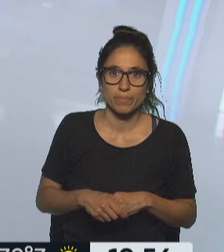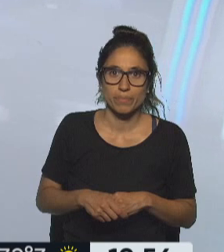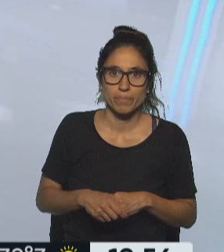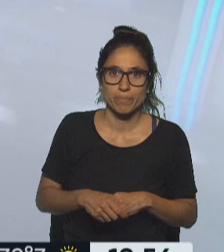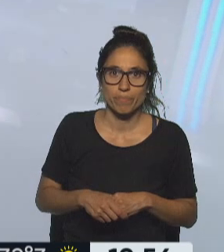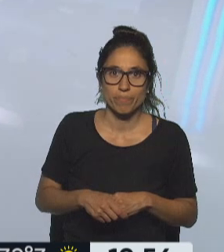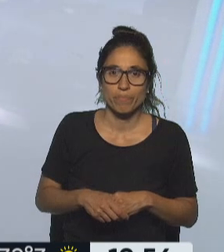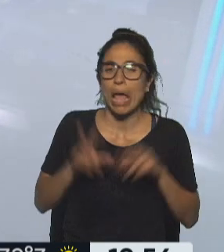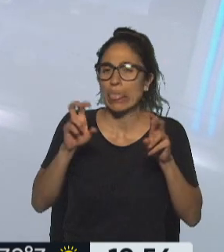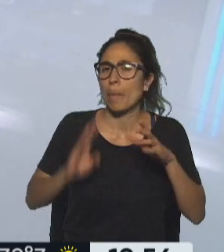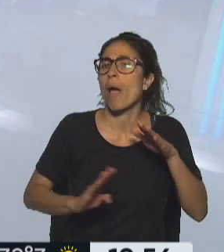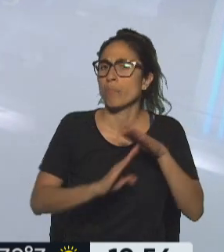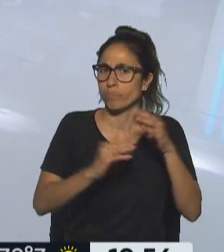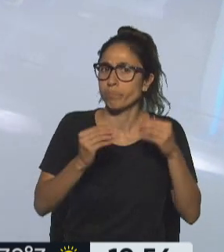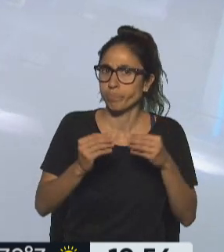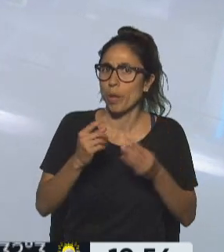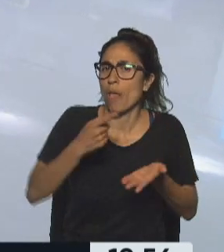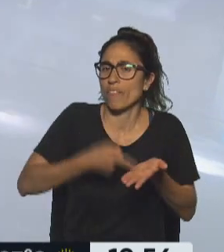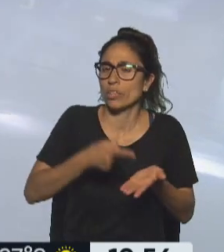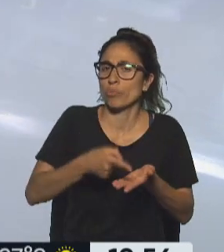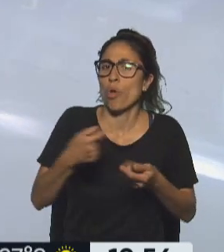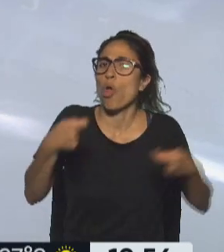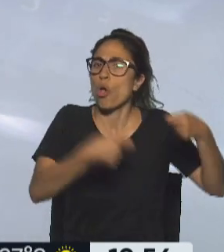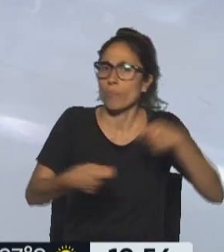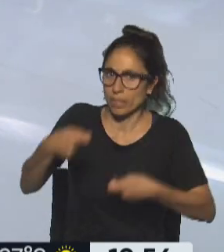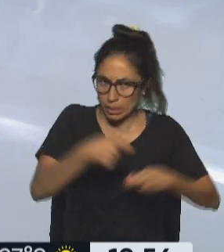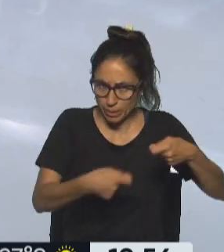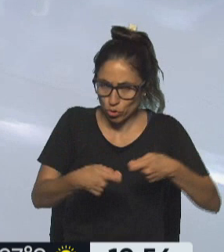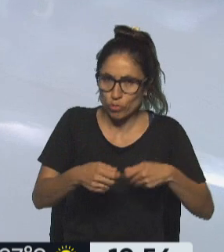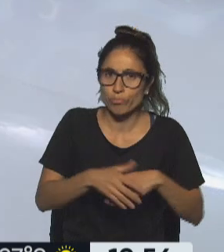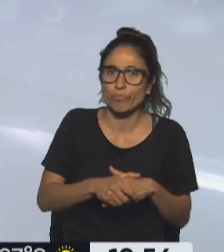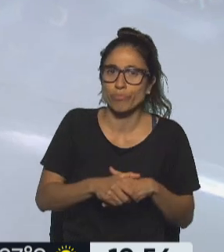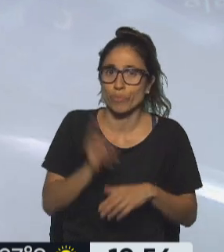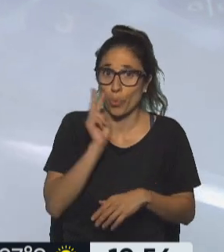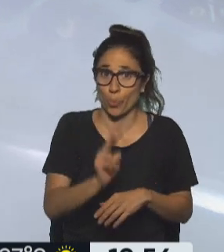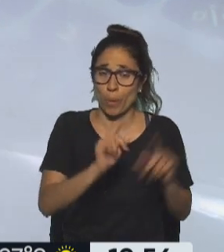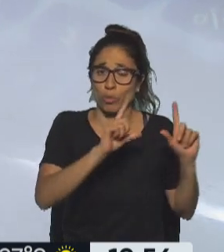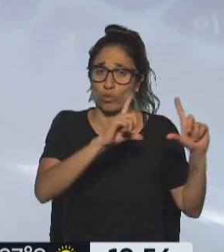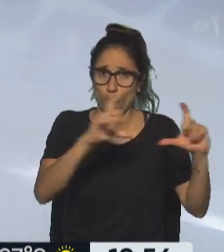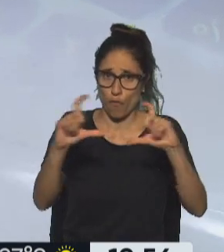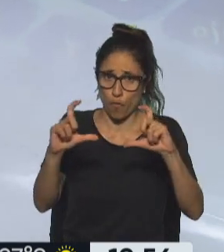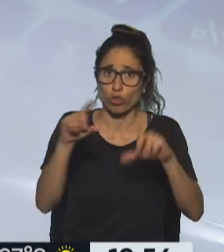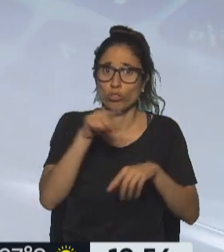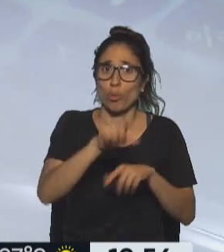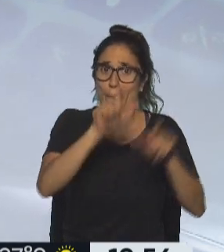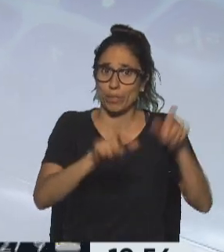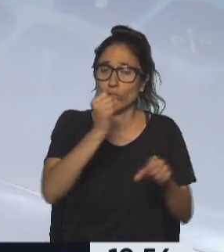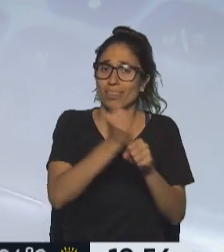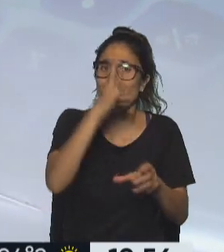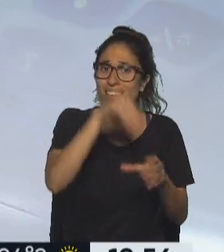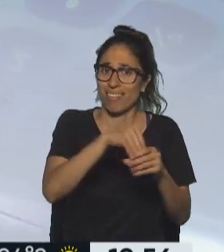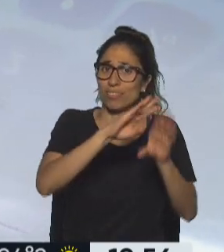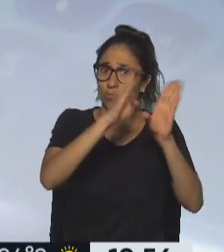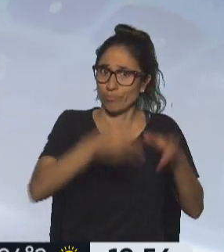El tema central es el fallo por la coparticipación. A mis espaldas, los miembros de la Corte Suprema, la Casa de Gobierno y en la Casa